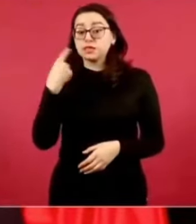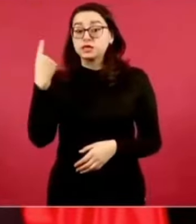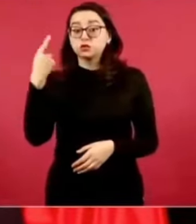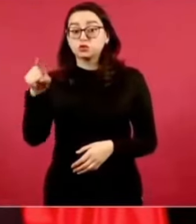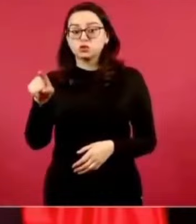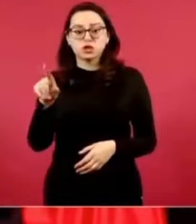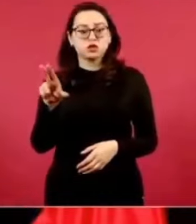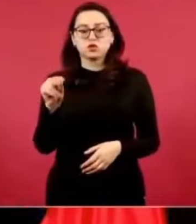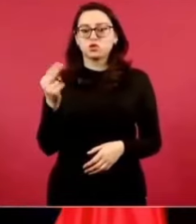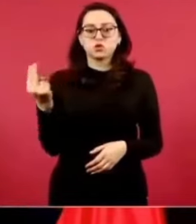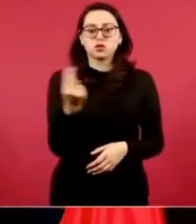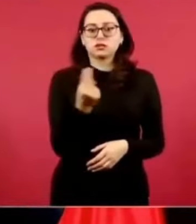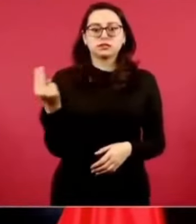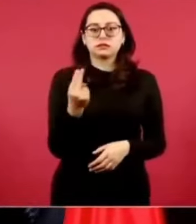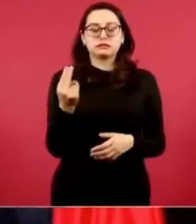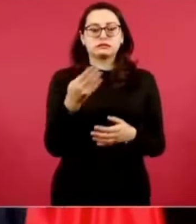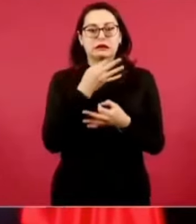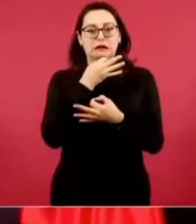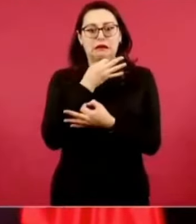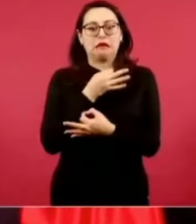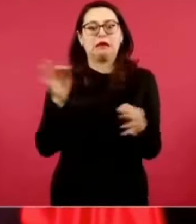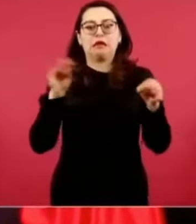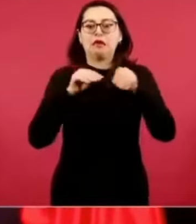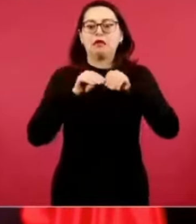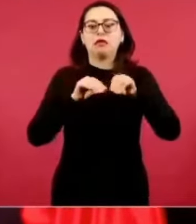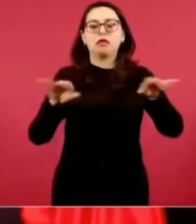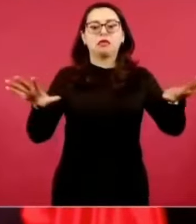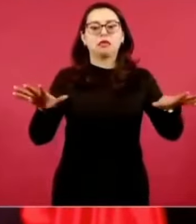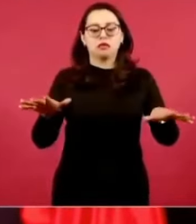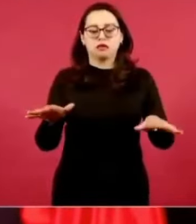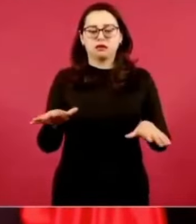Y además por respeto a su familia.